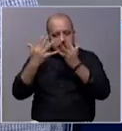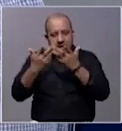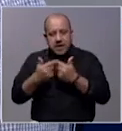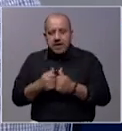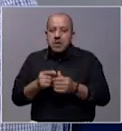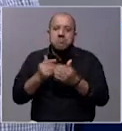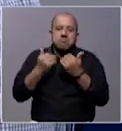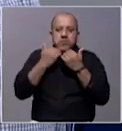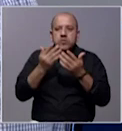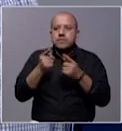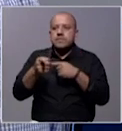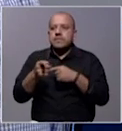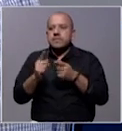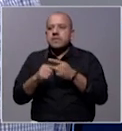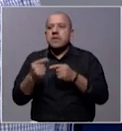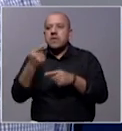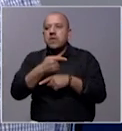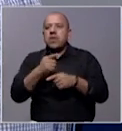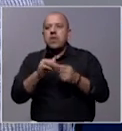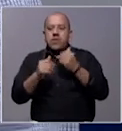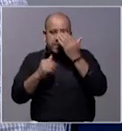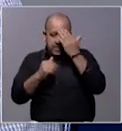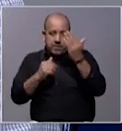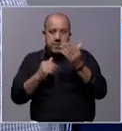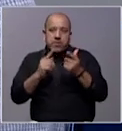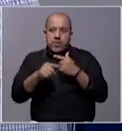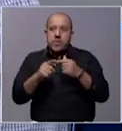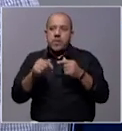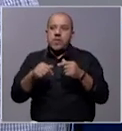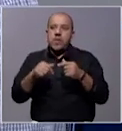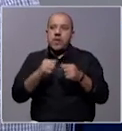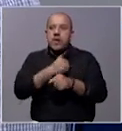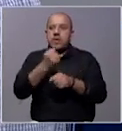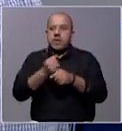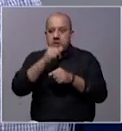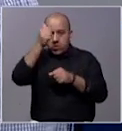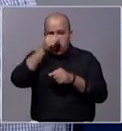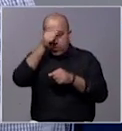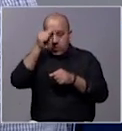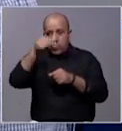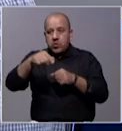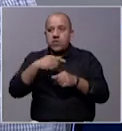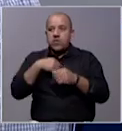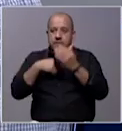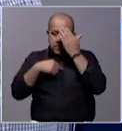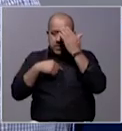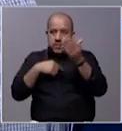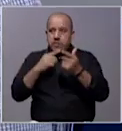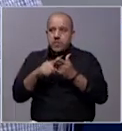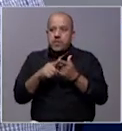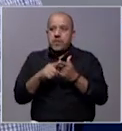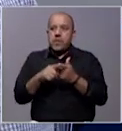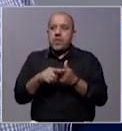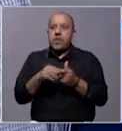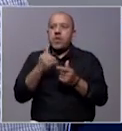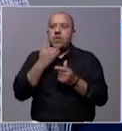reacción de parte de nuestros adversarios políticos que esos son hasta el día domingo el frente amplio el candidato del gobierno no